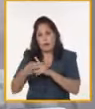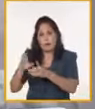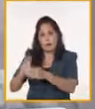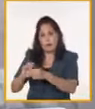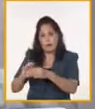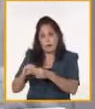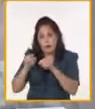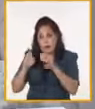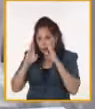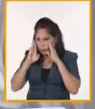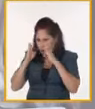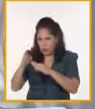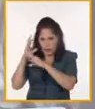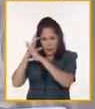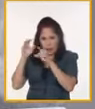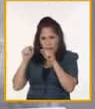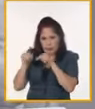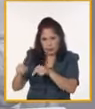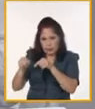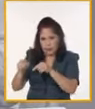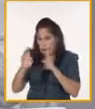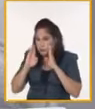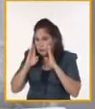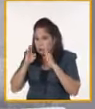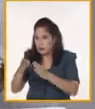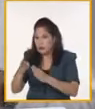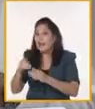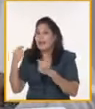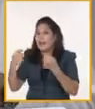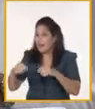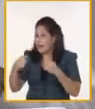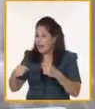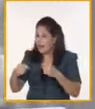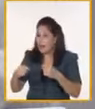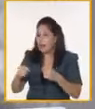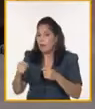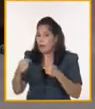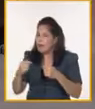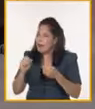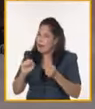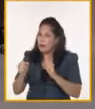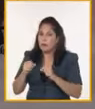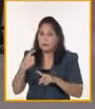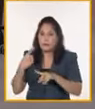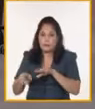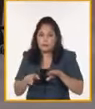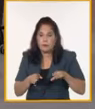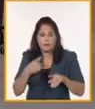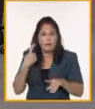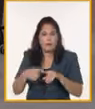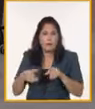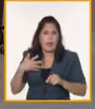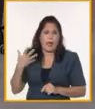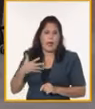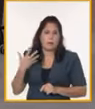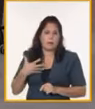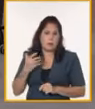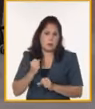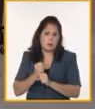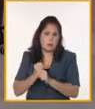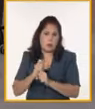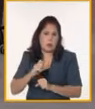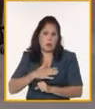inteligencia porque no podemos ni dejar de llegar ni pasarnos hay una queja que habitualmente hacen los trabajadores